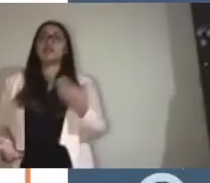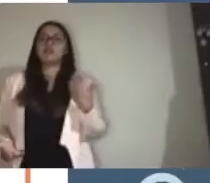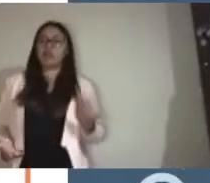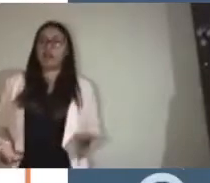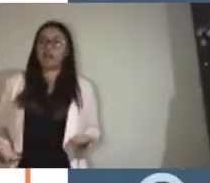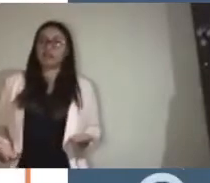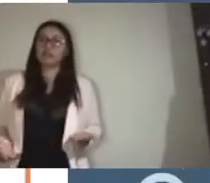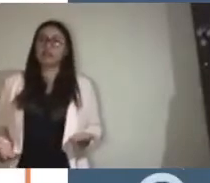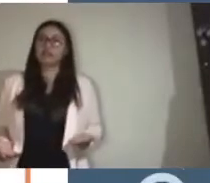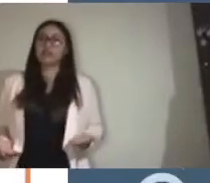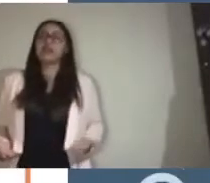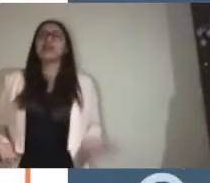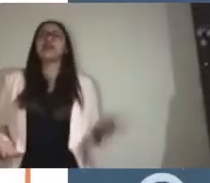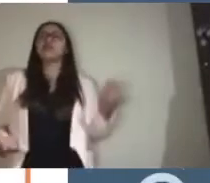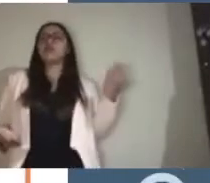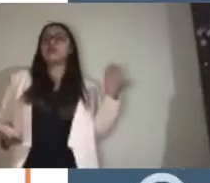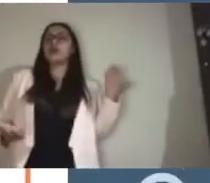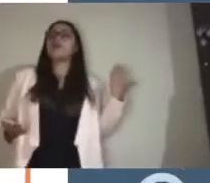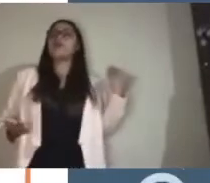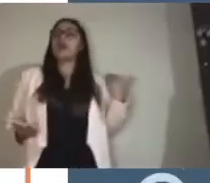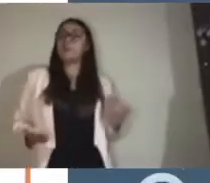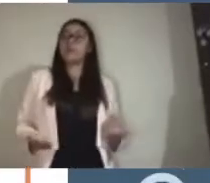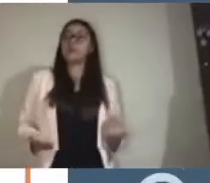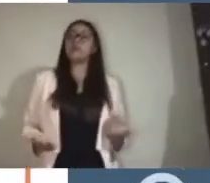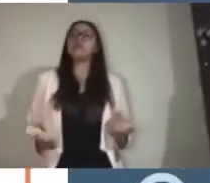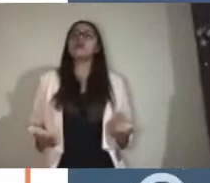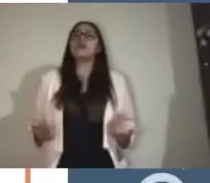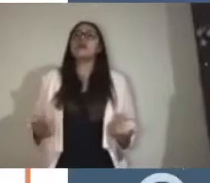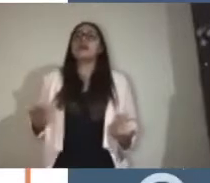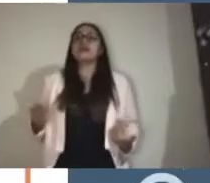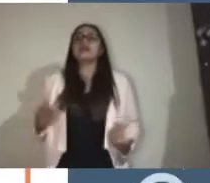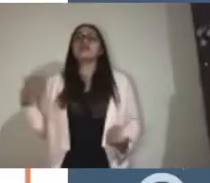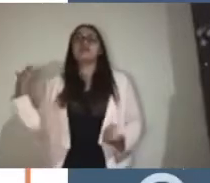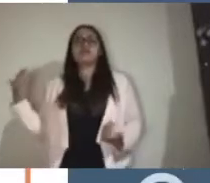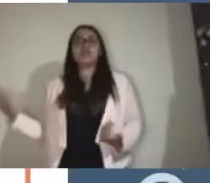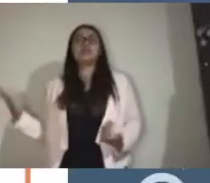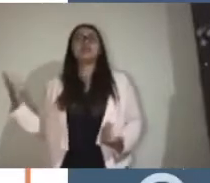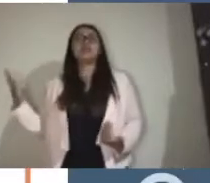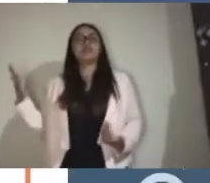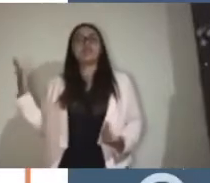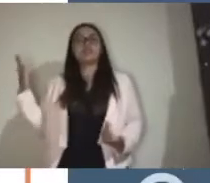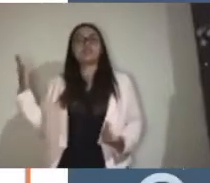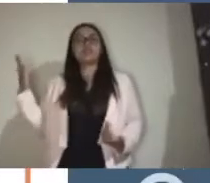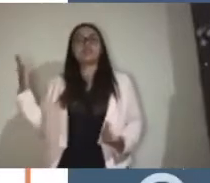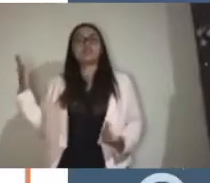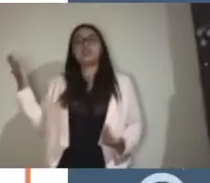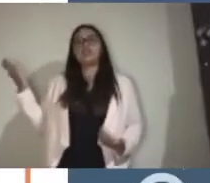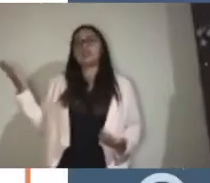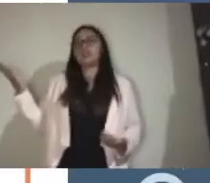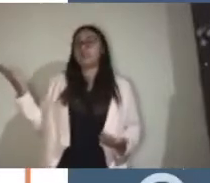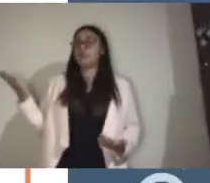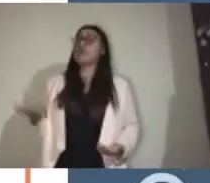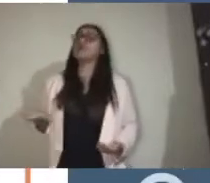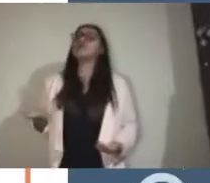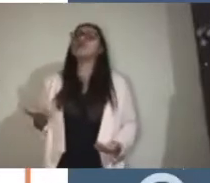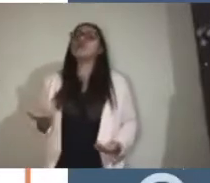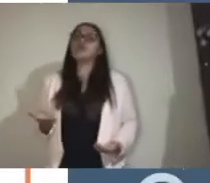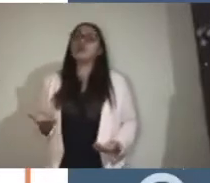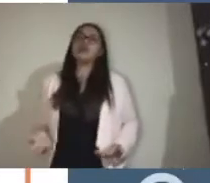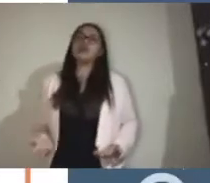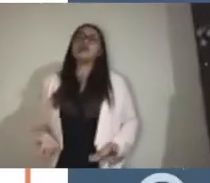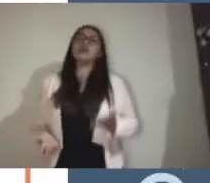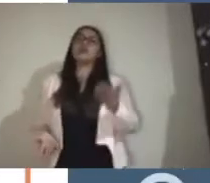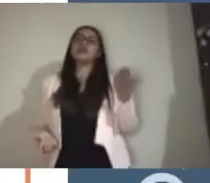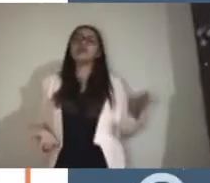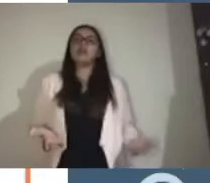y las mujeres. En cuanto al bajo peso, eran los pacientes mayores a 78 años y